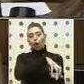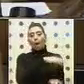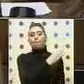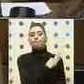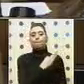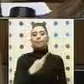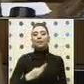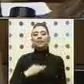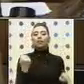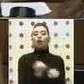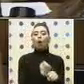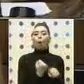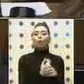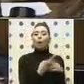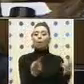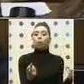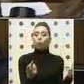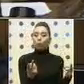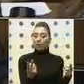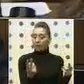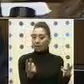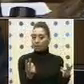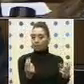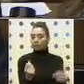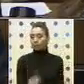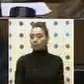Públicas ante el recurrente